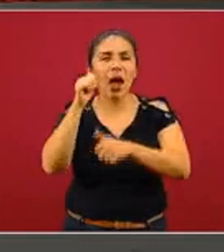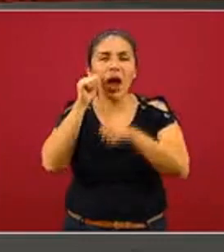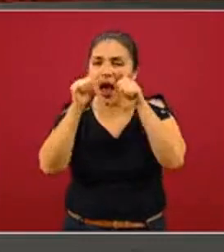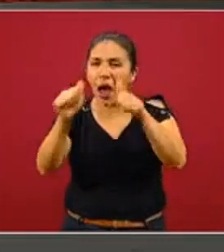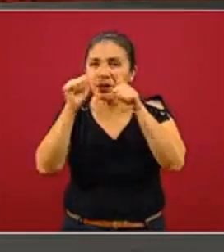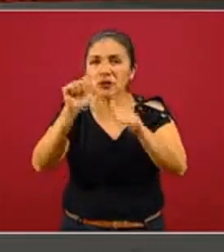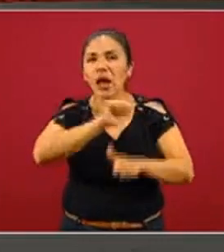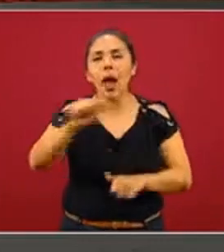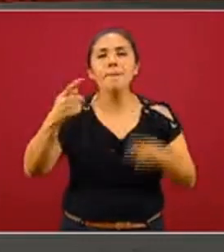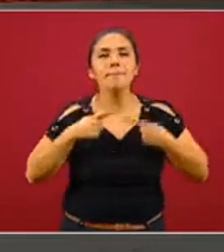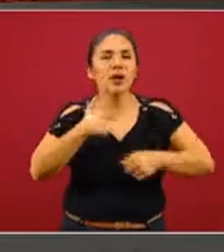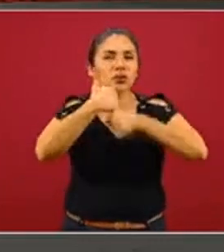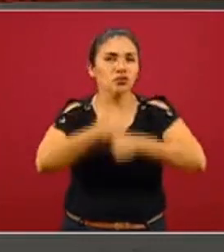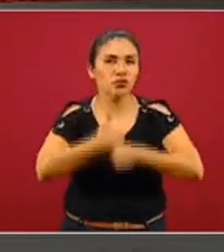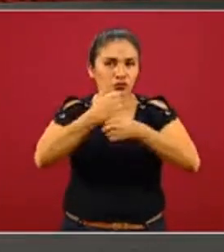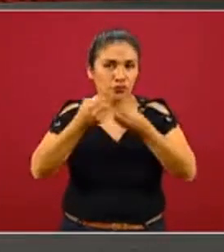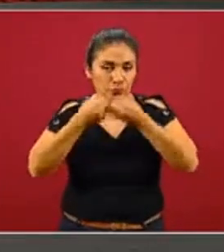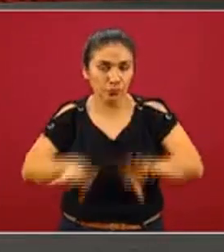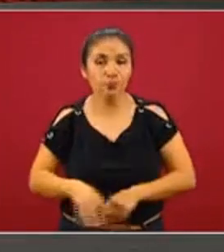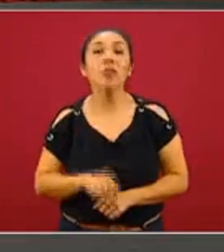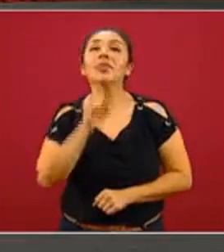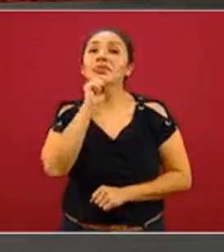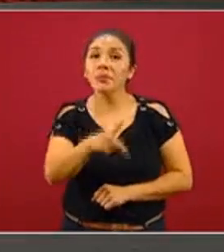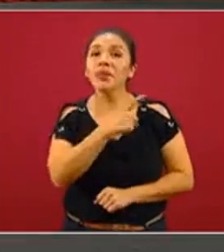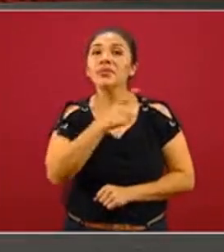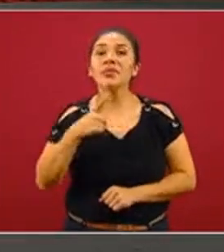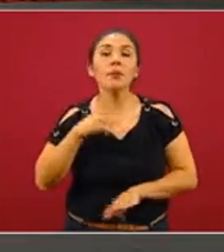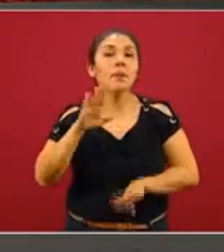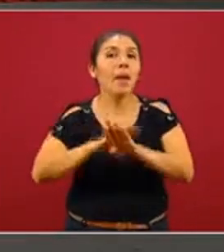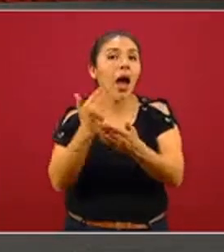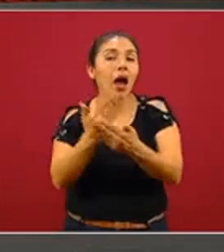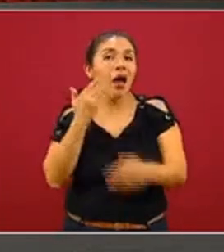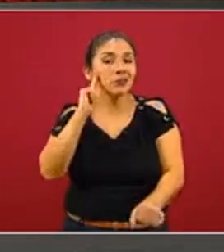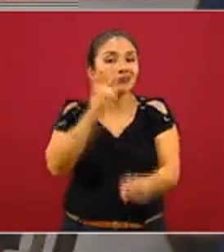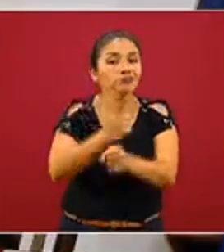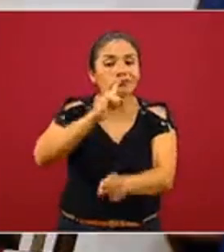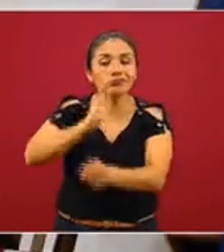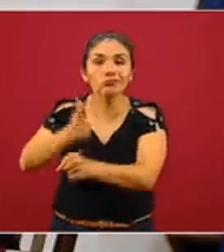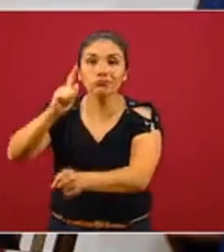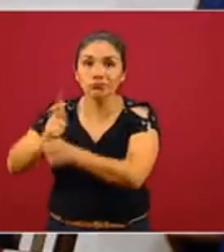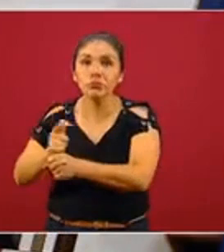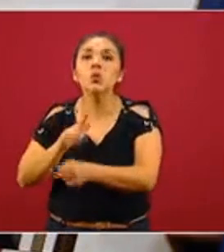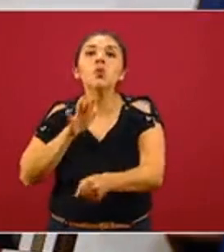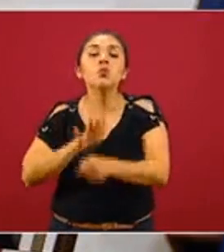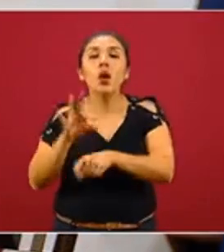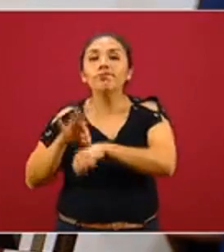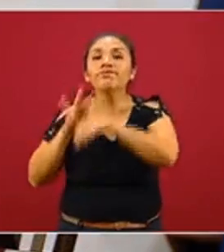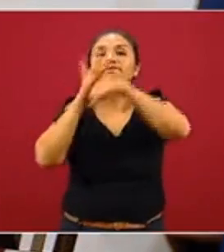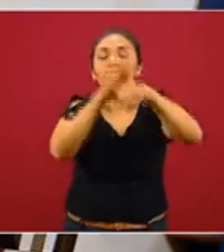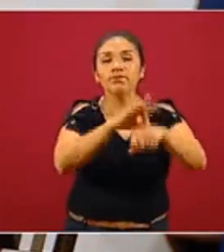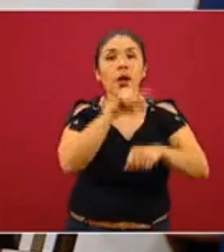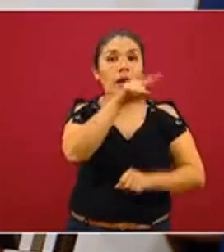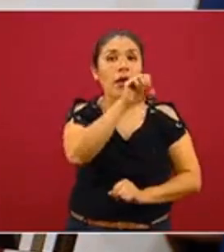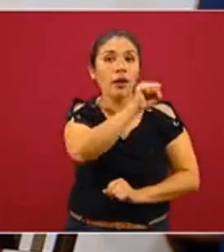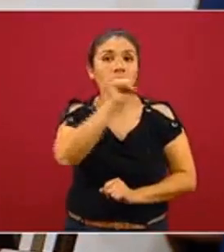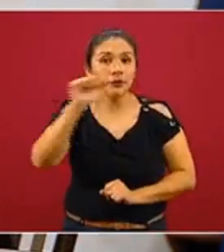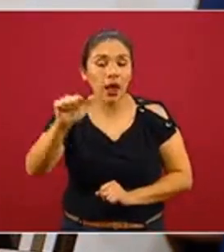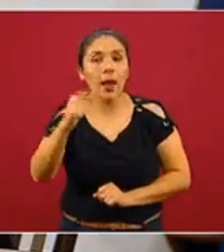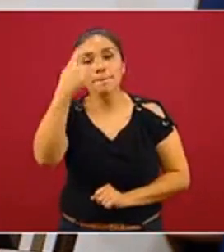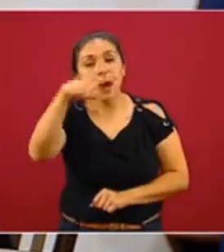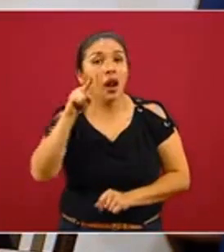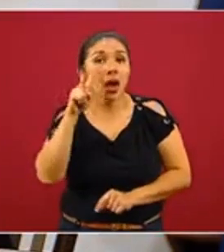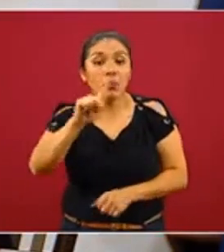resulta indispensable fortalecer la capacidad de detección y canalización por parte del sistema de salud de casos de